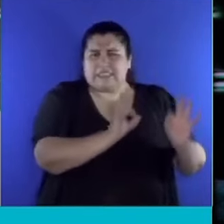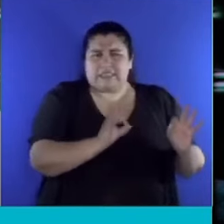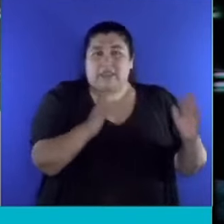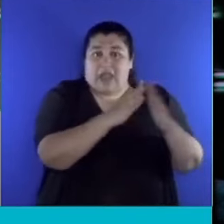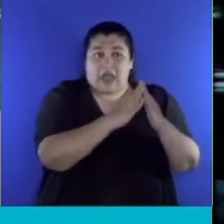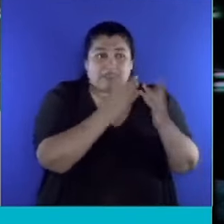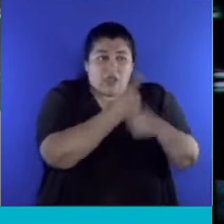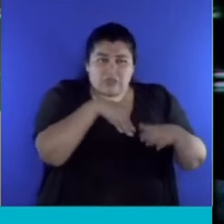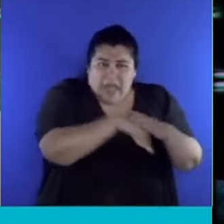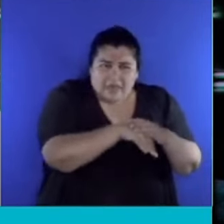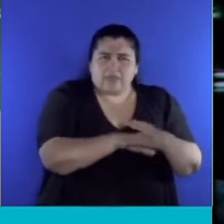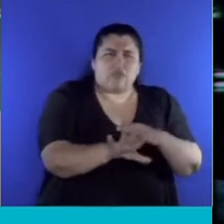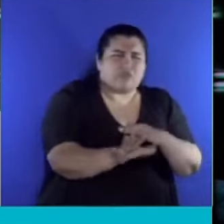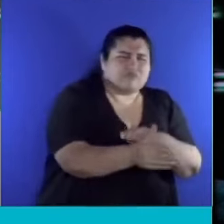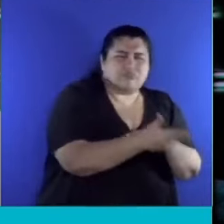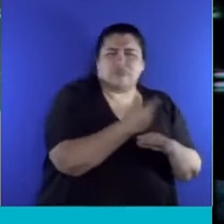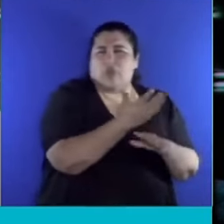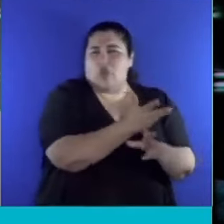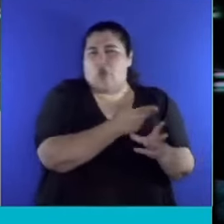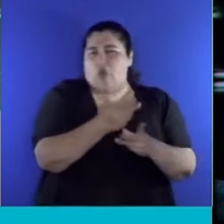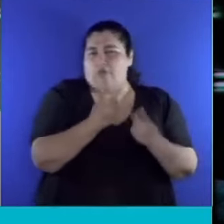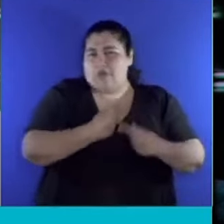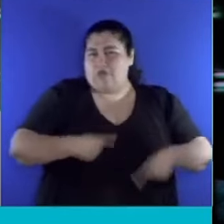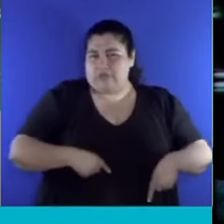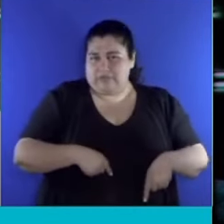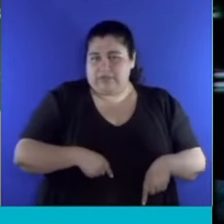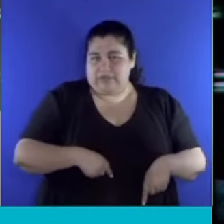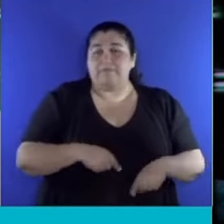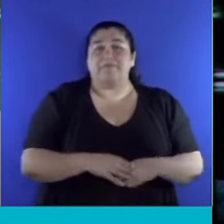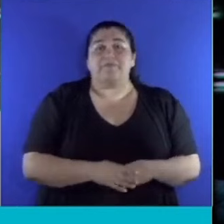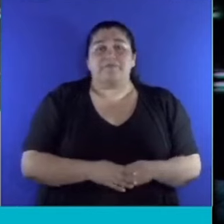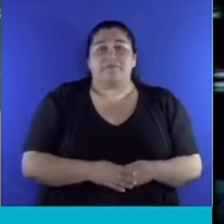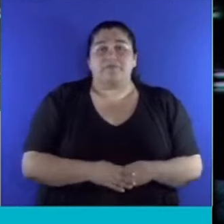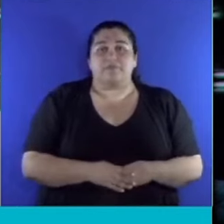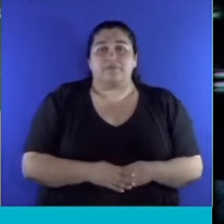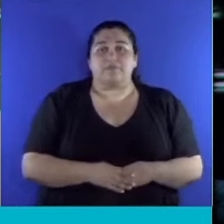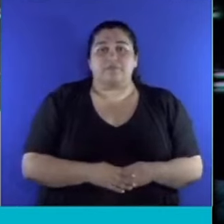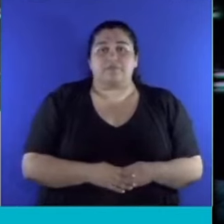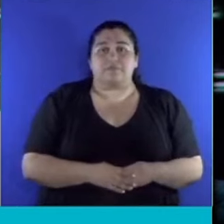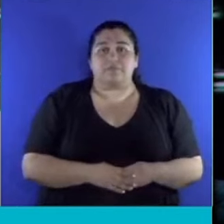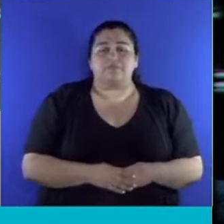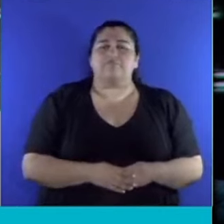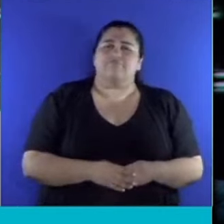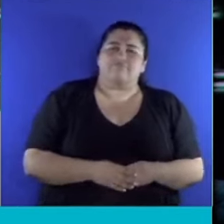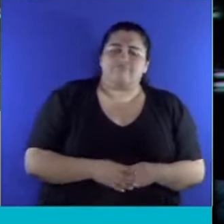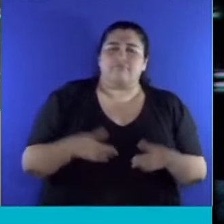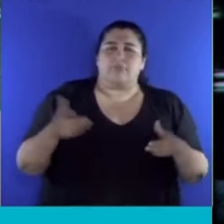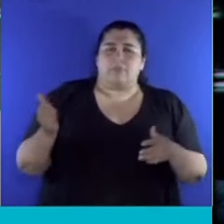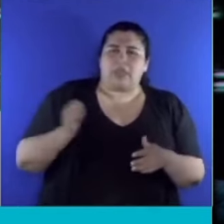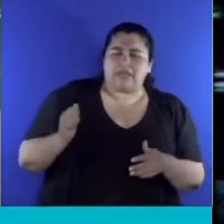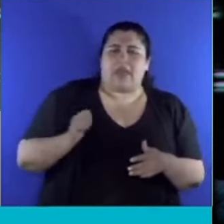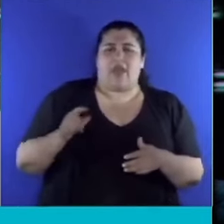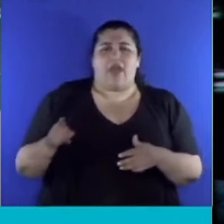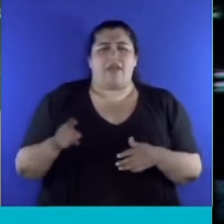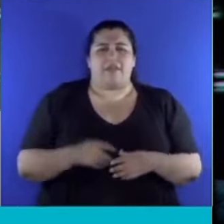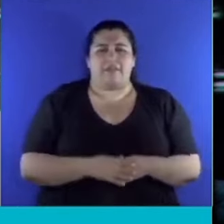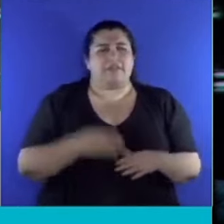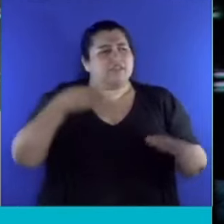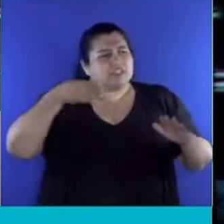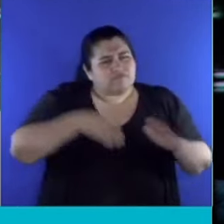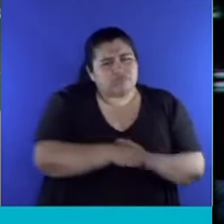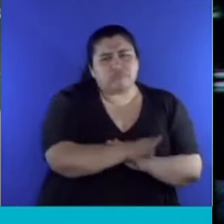pudieron hasta las canillas se robaron ese día Porque además de ser unos cínicos unos